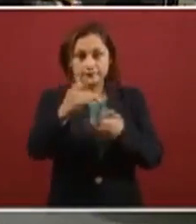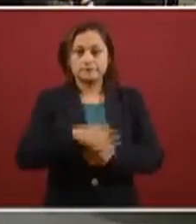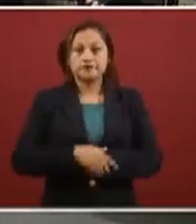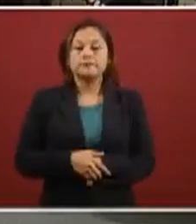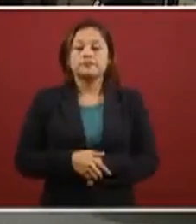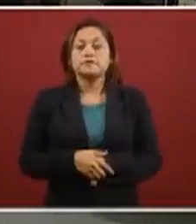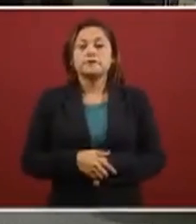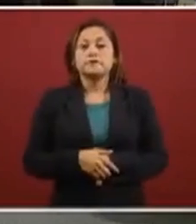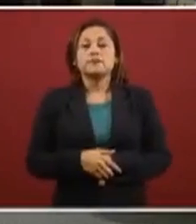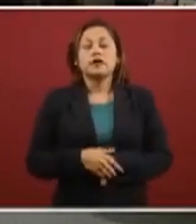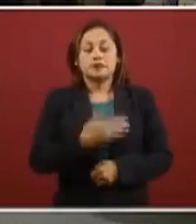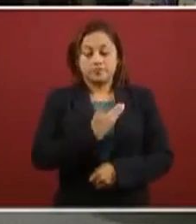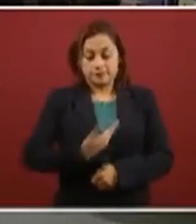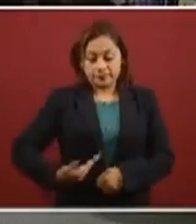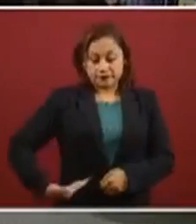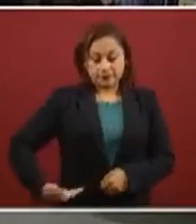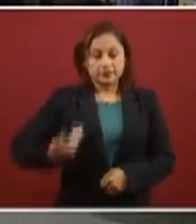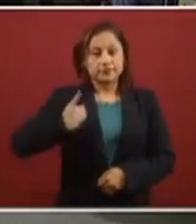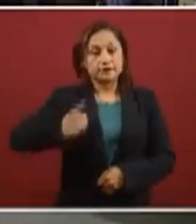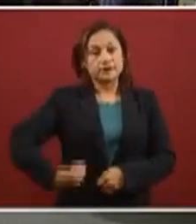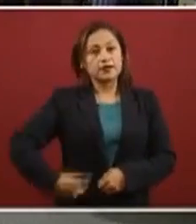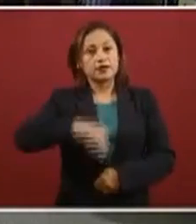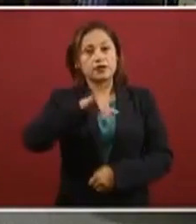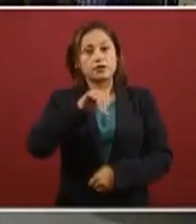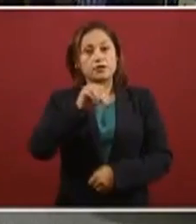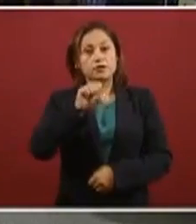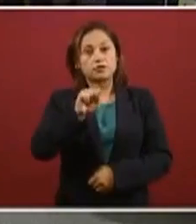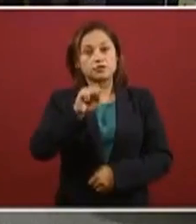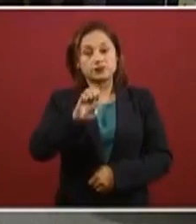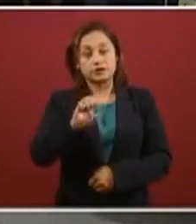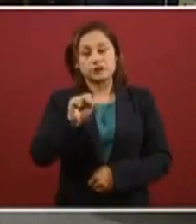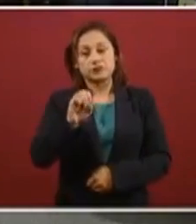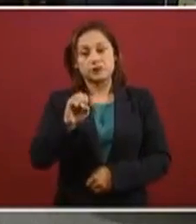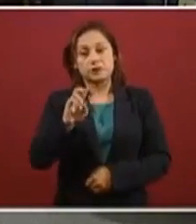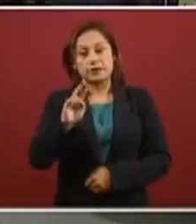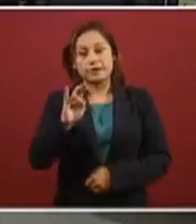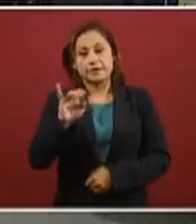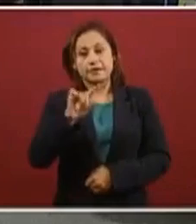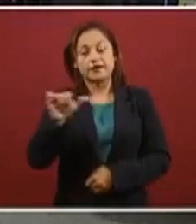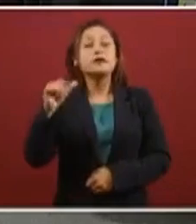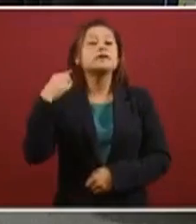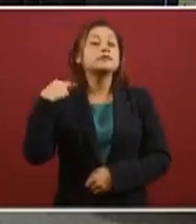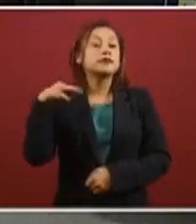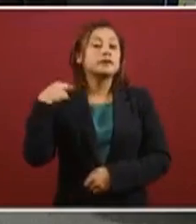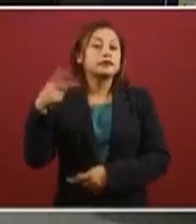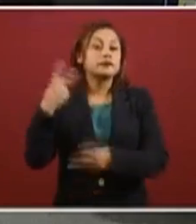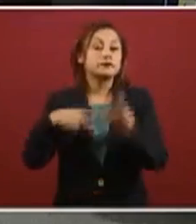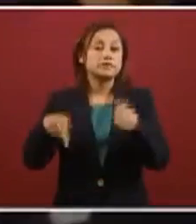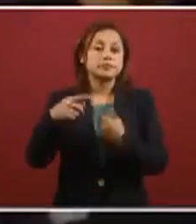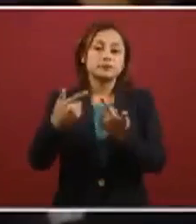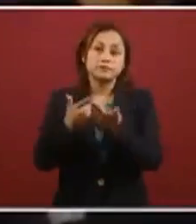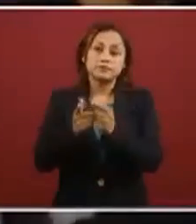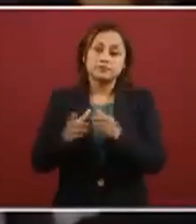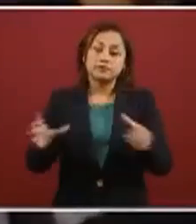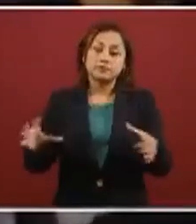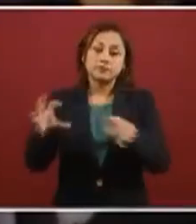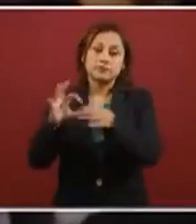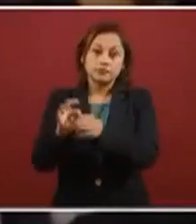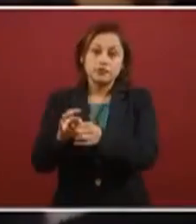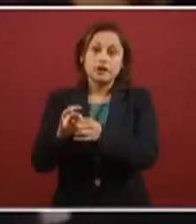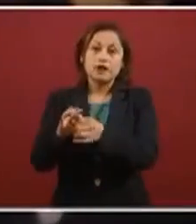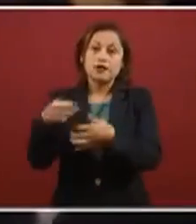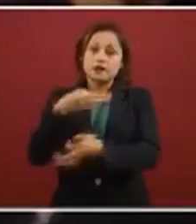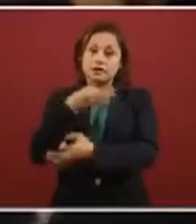Gracias, presidente. José Sobrevilla, de Noreste, Veracruz, en Alianza Informativa con Frecuencia